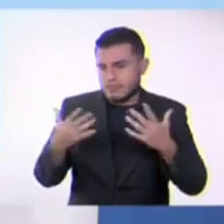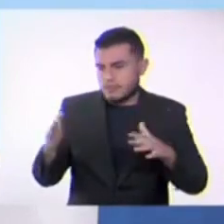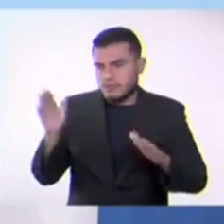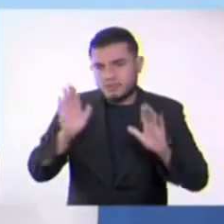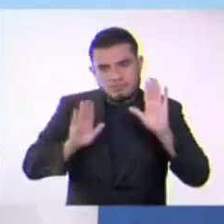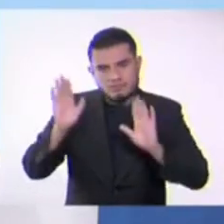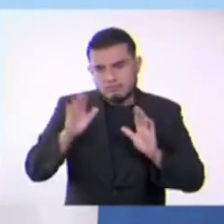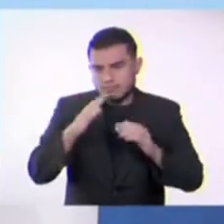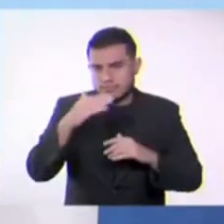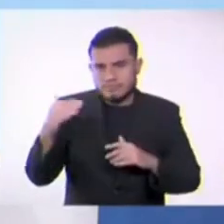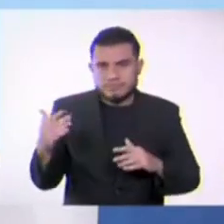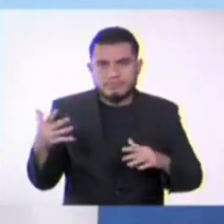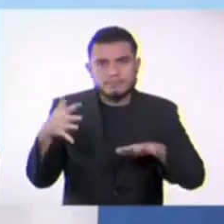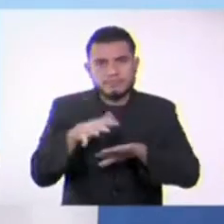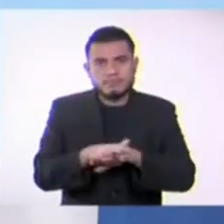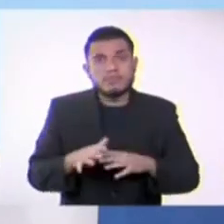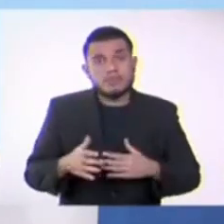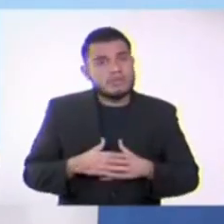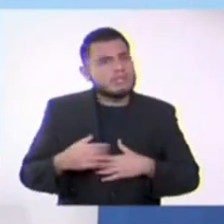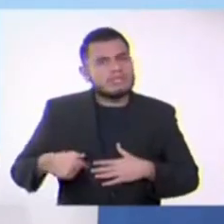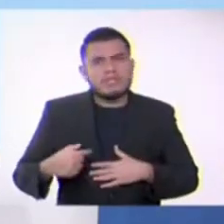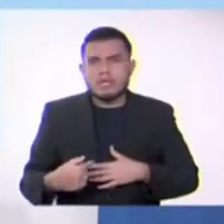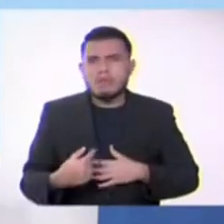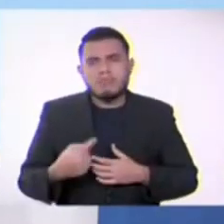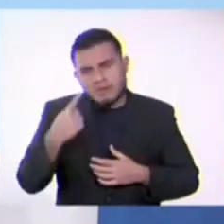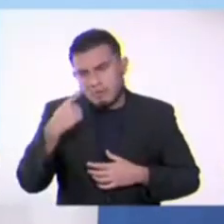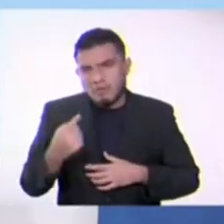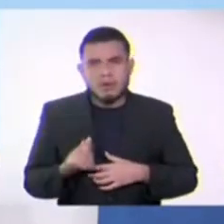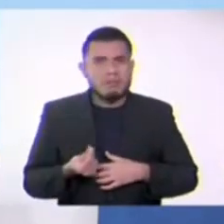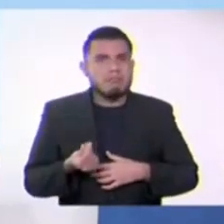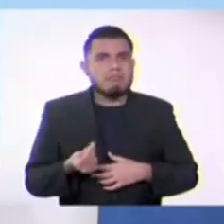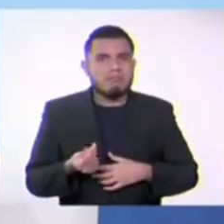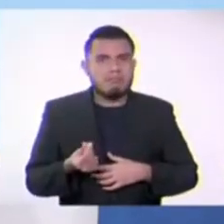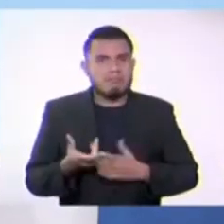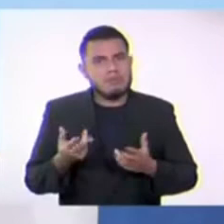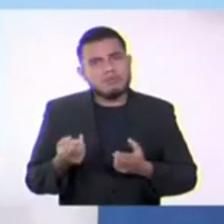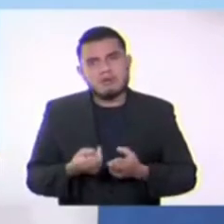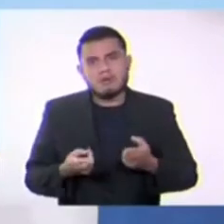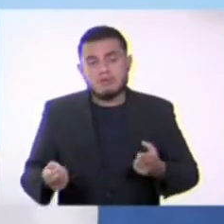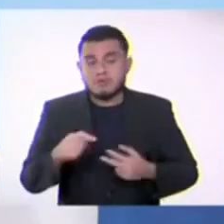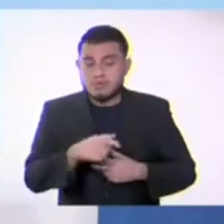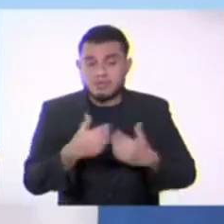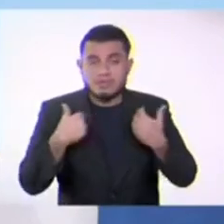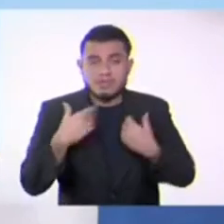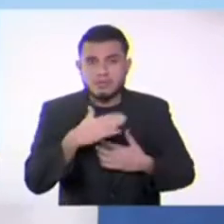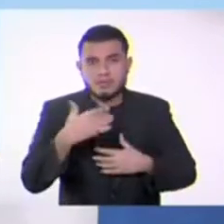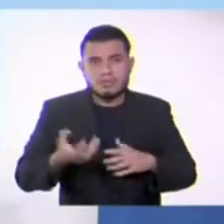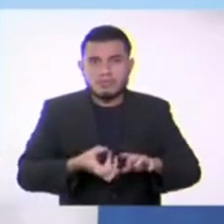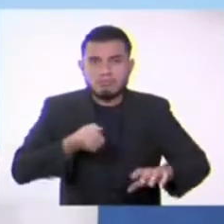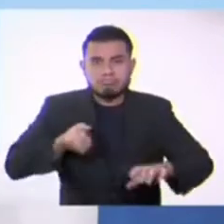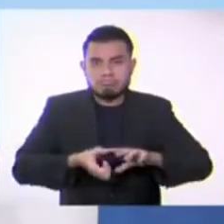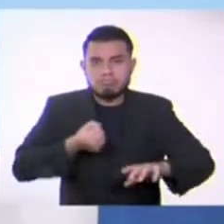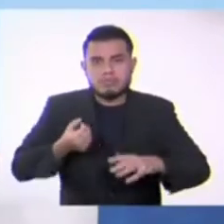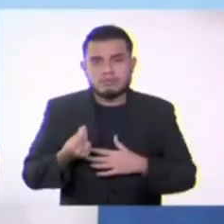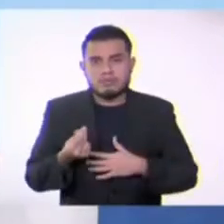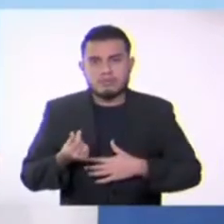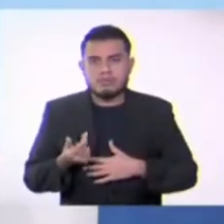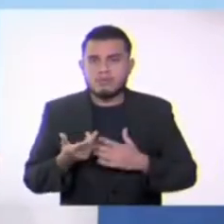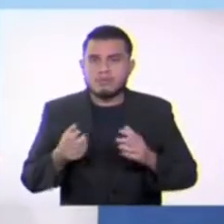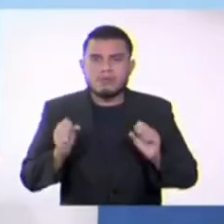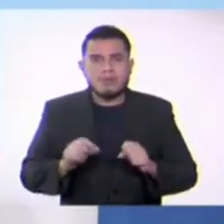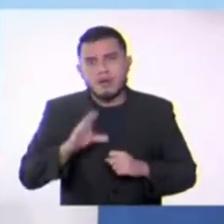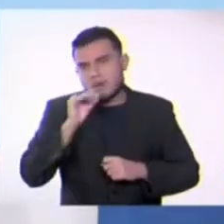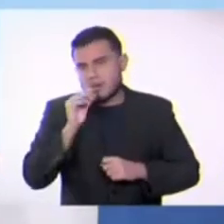que siempre buscan intereses económicos, sobre todo en los recursos que tienen los países. Bueno, aquí podemos hablar de